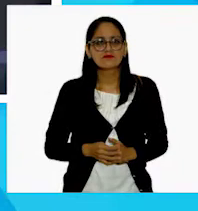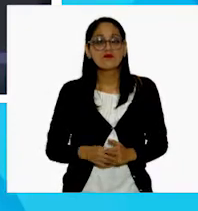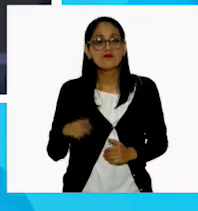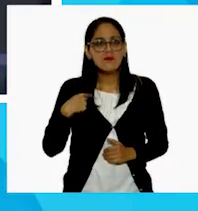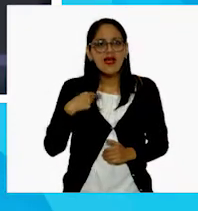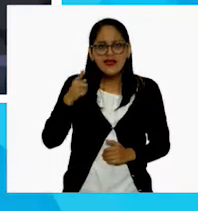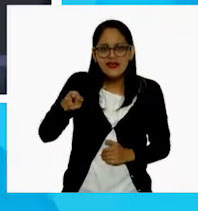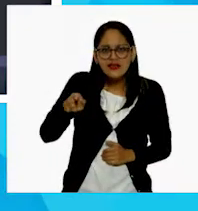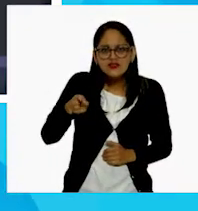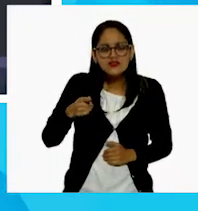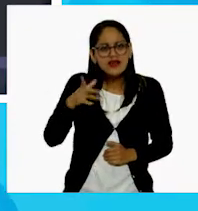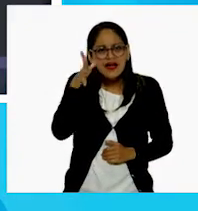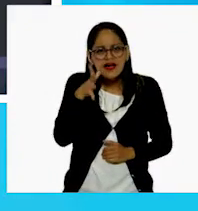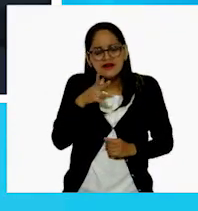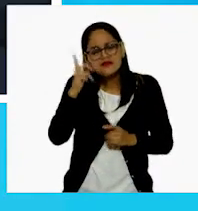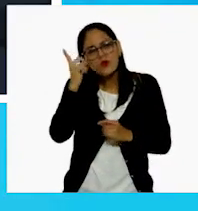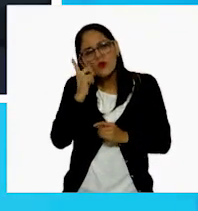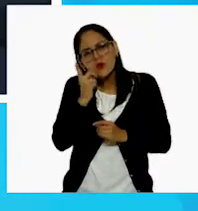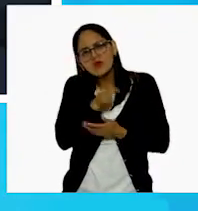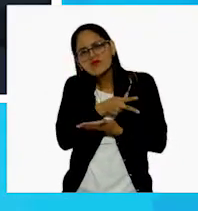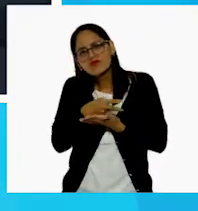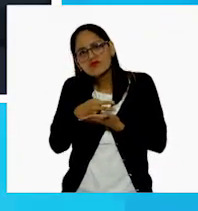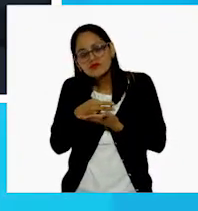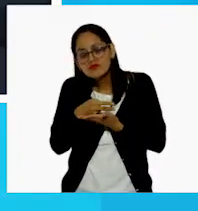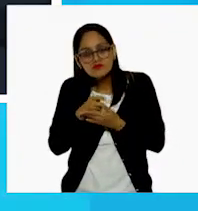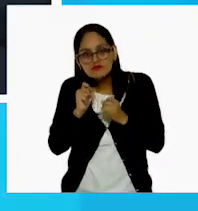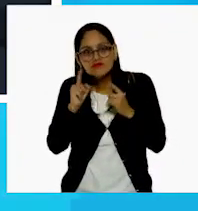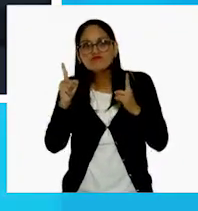Ya casi me había dormido.